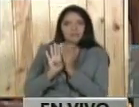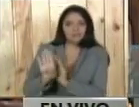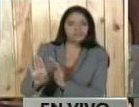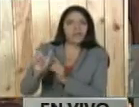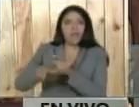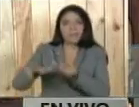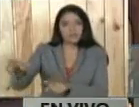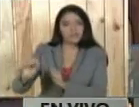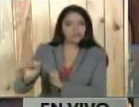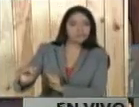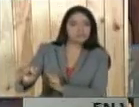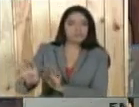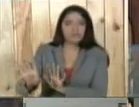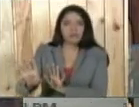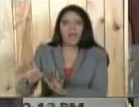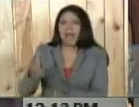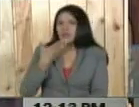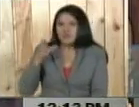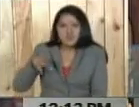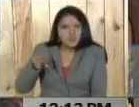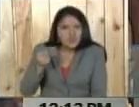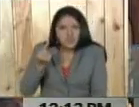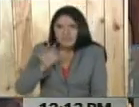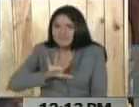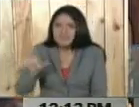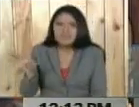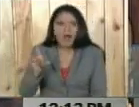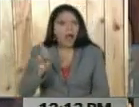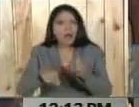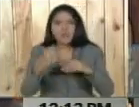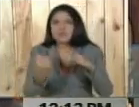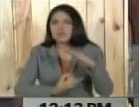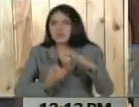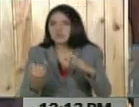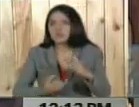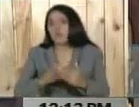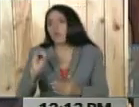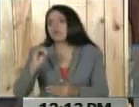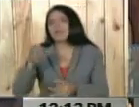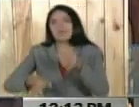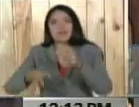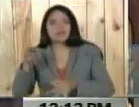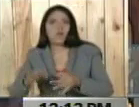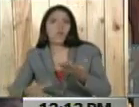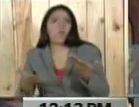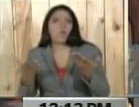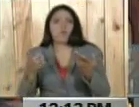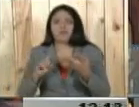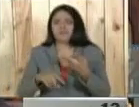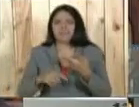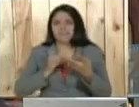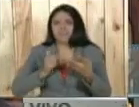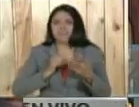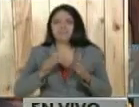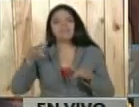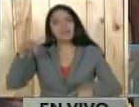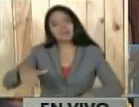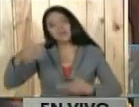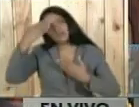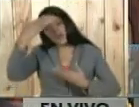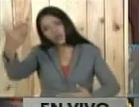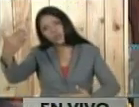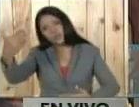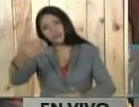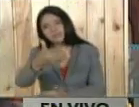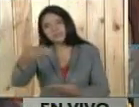gente. Jamás uno veía instituciones, magistrados, rectores. Aquí le envío un saludo